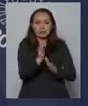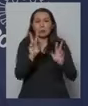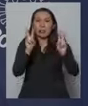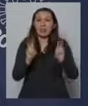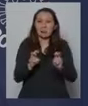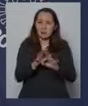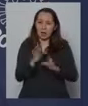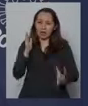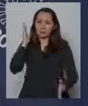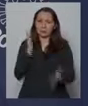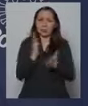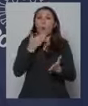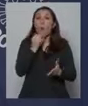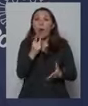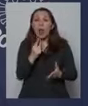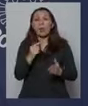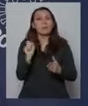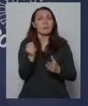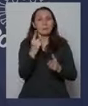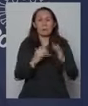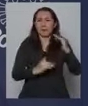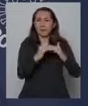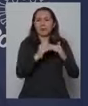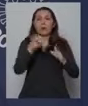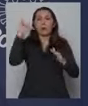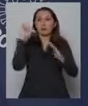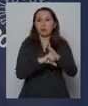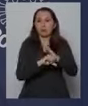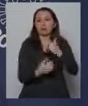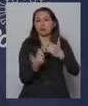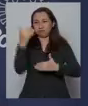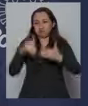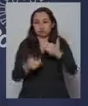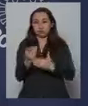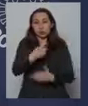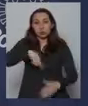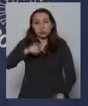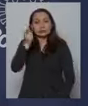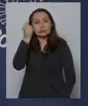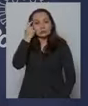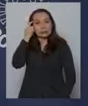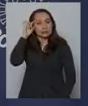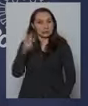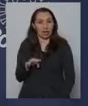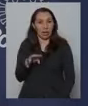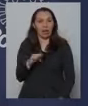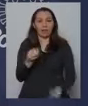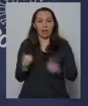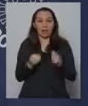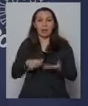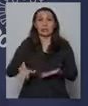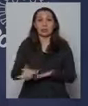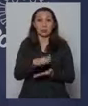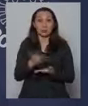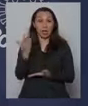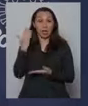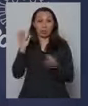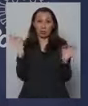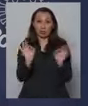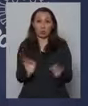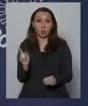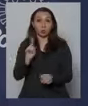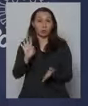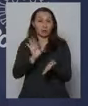desde la más drástica, que es la cuarentena, nosotros obviamente estamos conscientes de las situaciones que acaba de mencionar